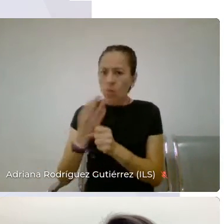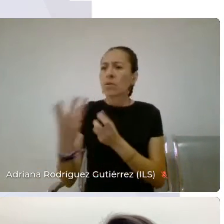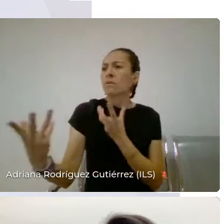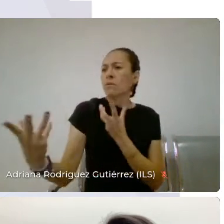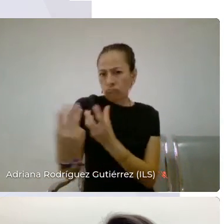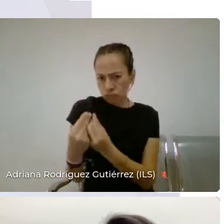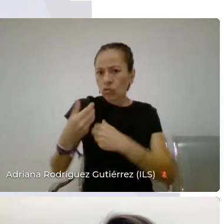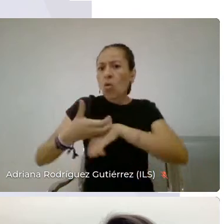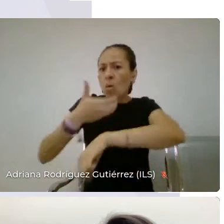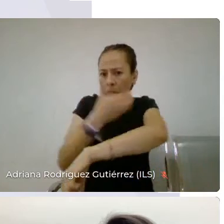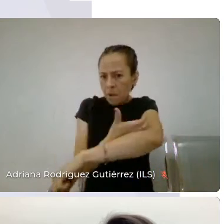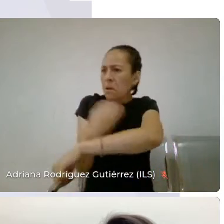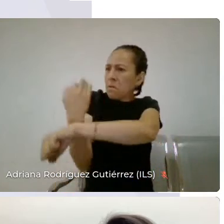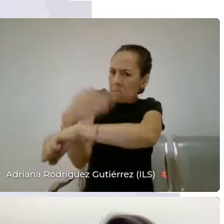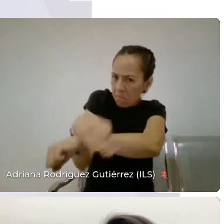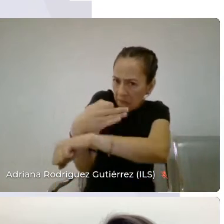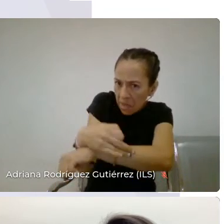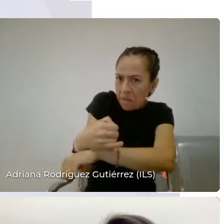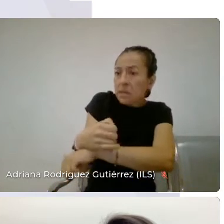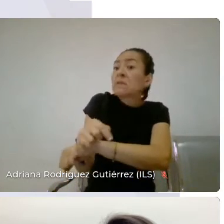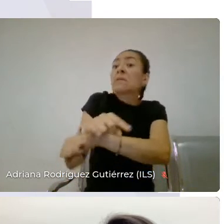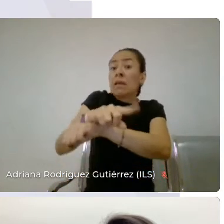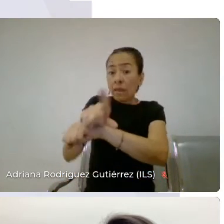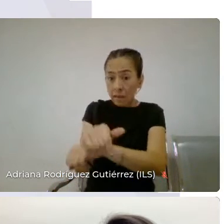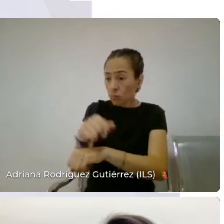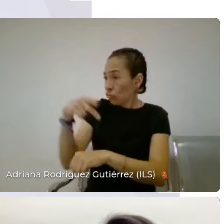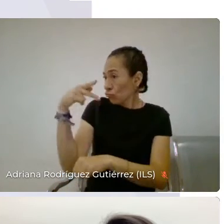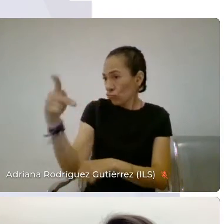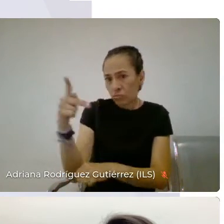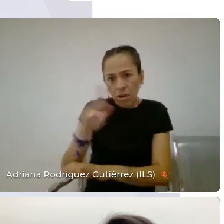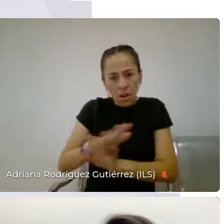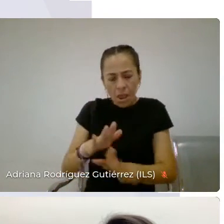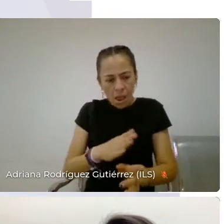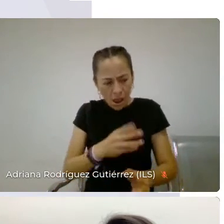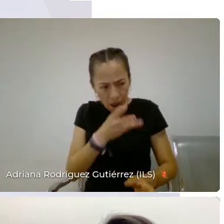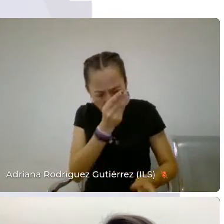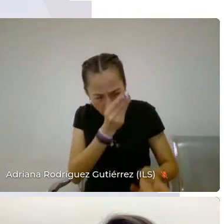estas poblaciones decir, tengo que defender mis derechos, ¿no?